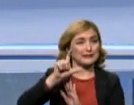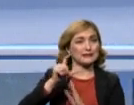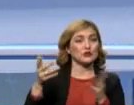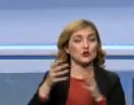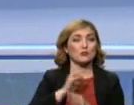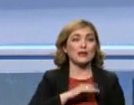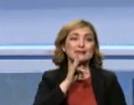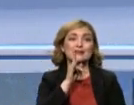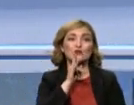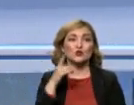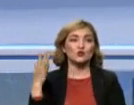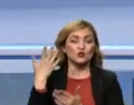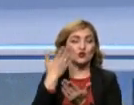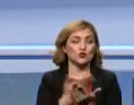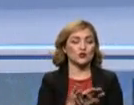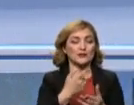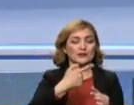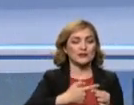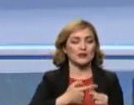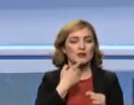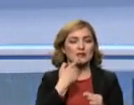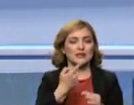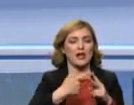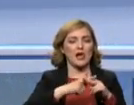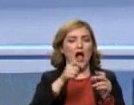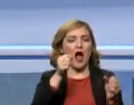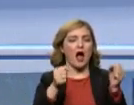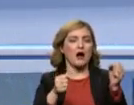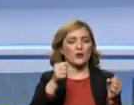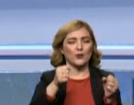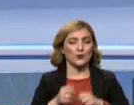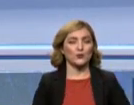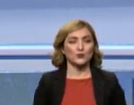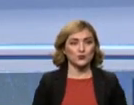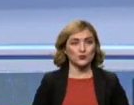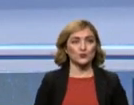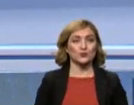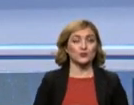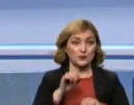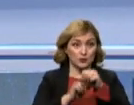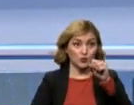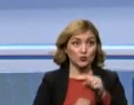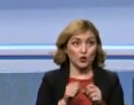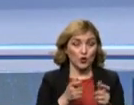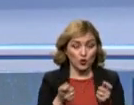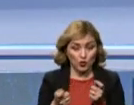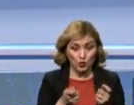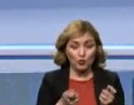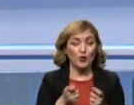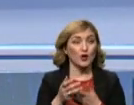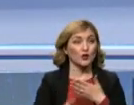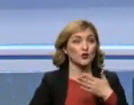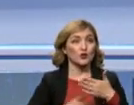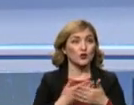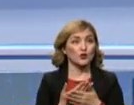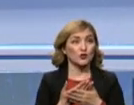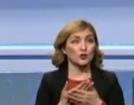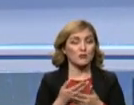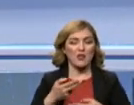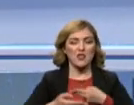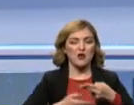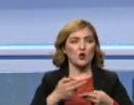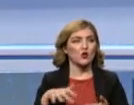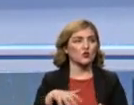desde Miami a Quito con un manifiesto de carga de repuestos de automotrices. Se descubrió tras el control posterior a todas las